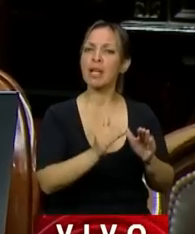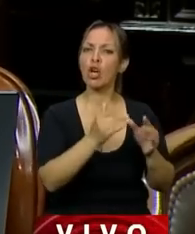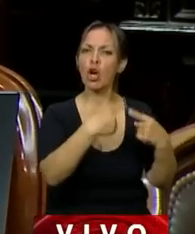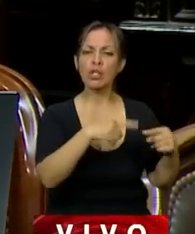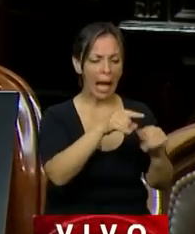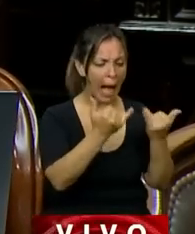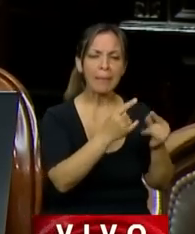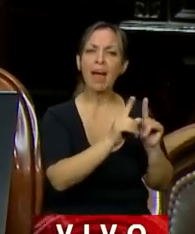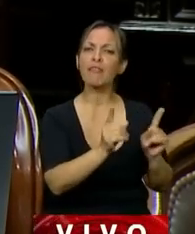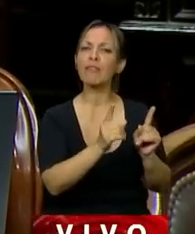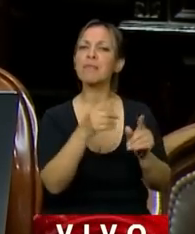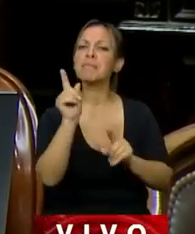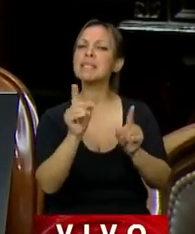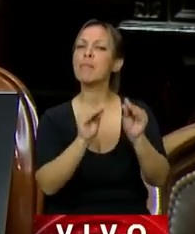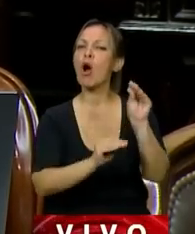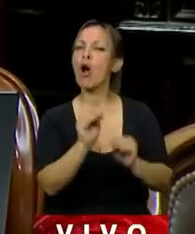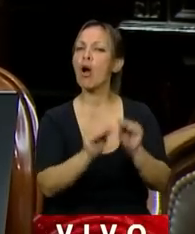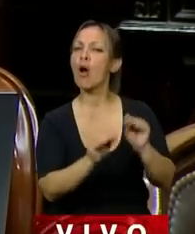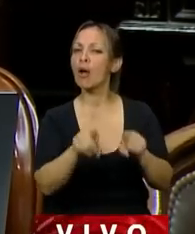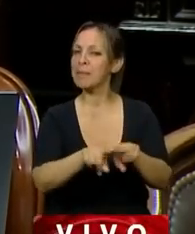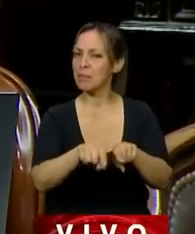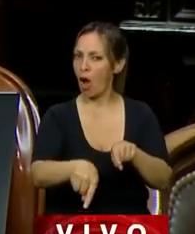este presupuesto. La moratoria